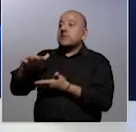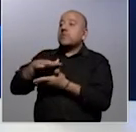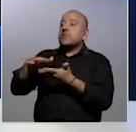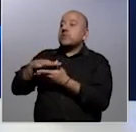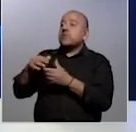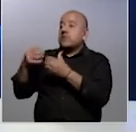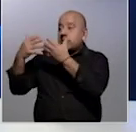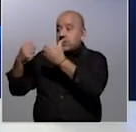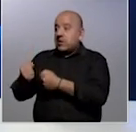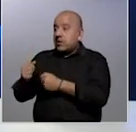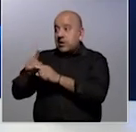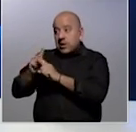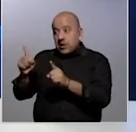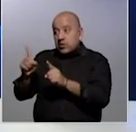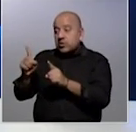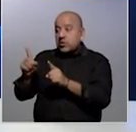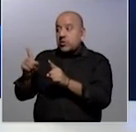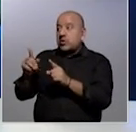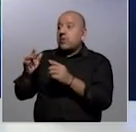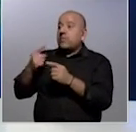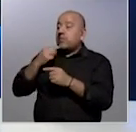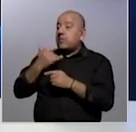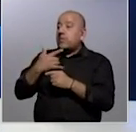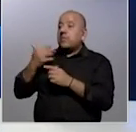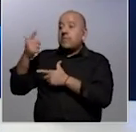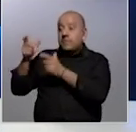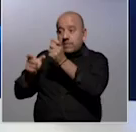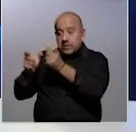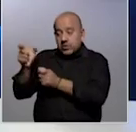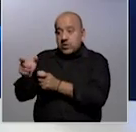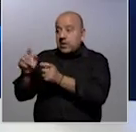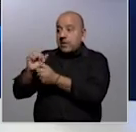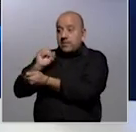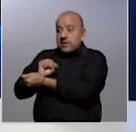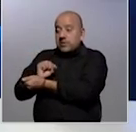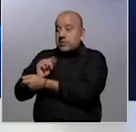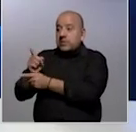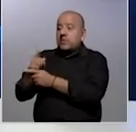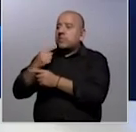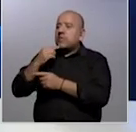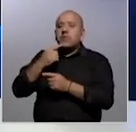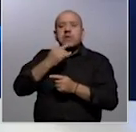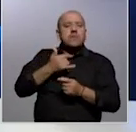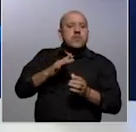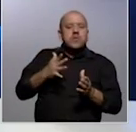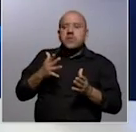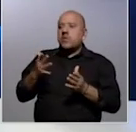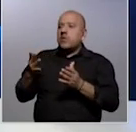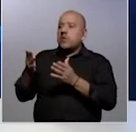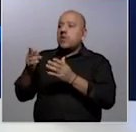y no son personas privadas de libertad específicamente en centros carcelarios por ejemplo